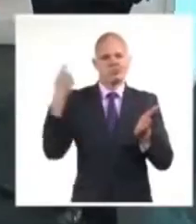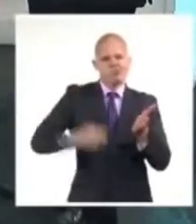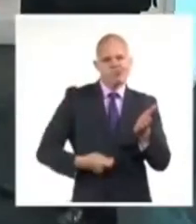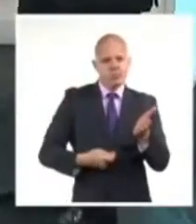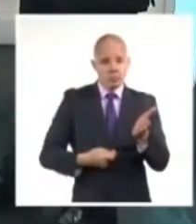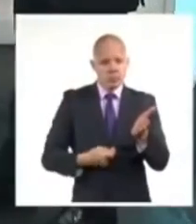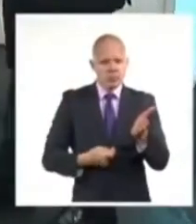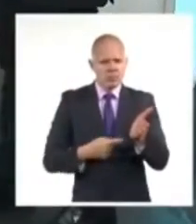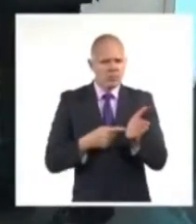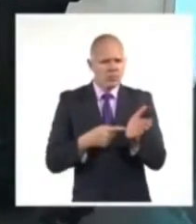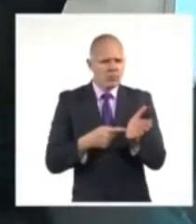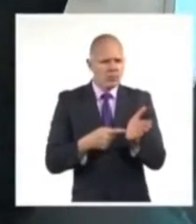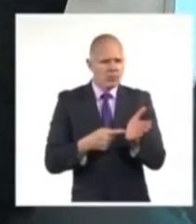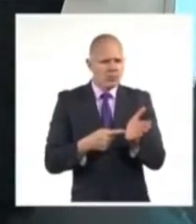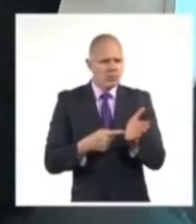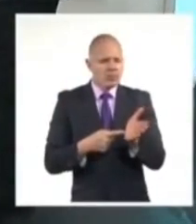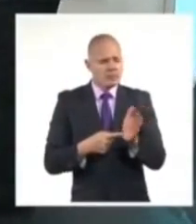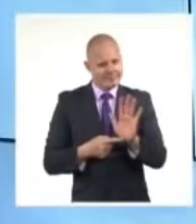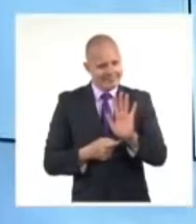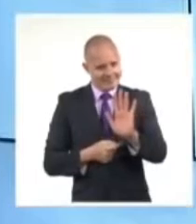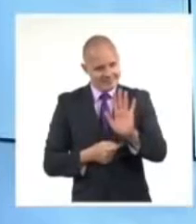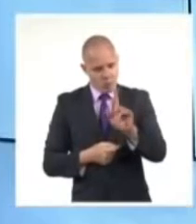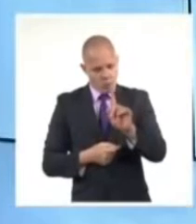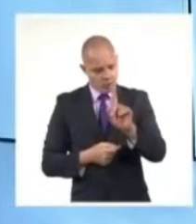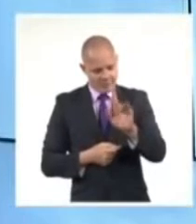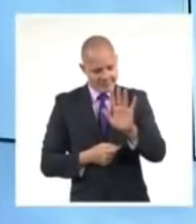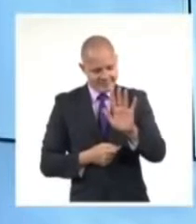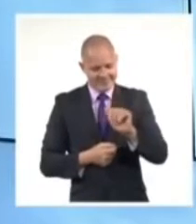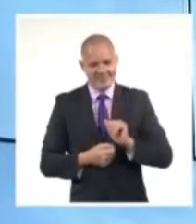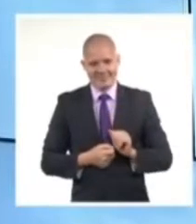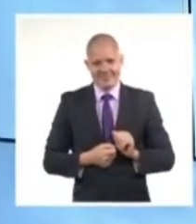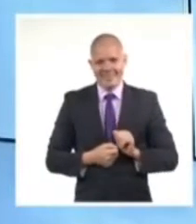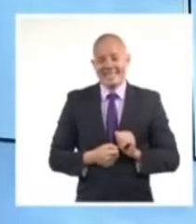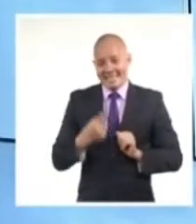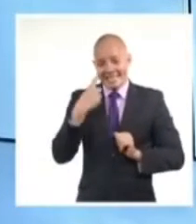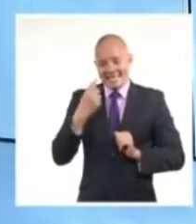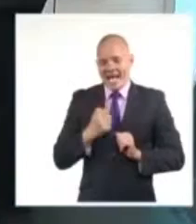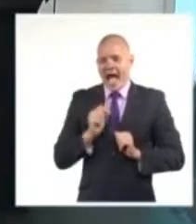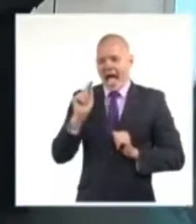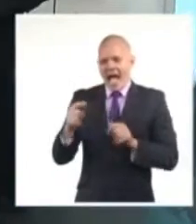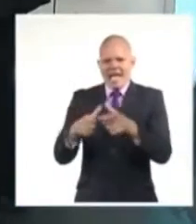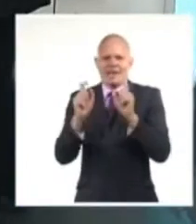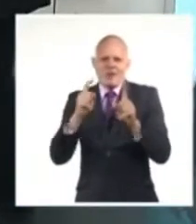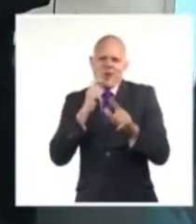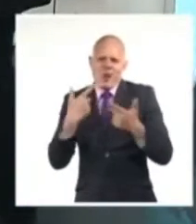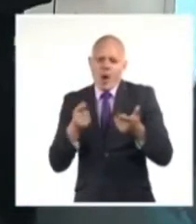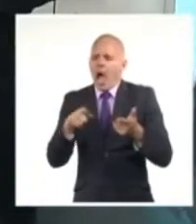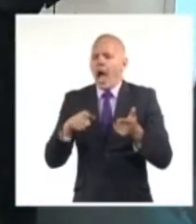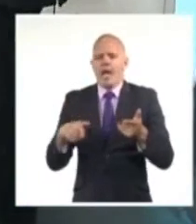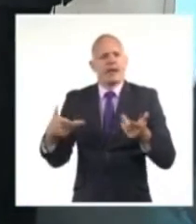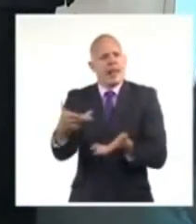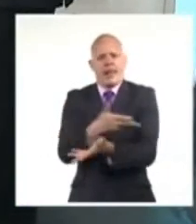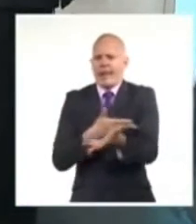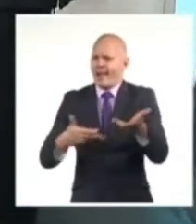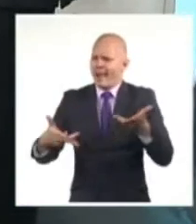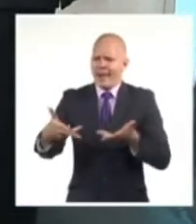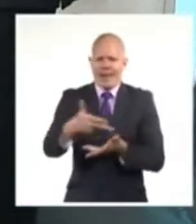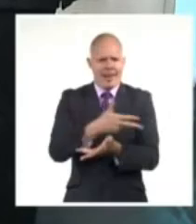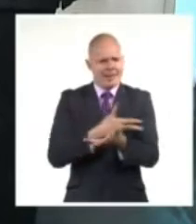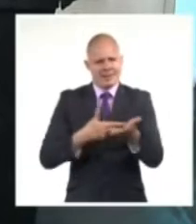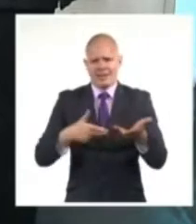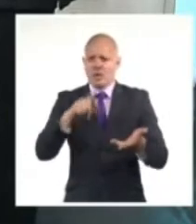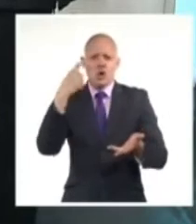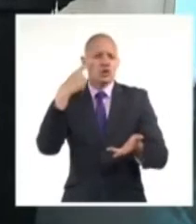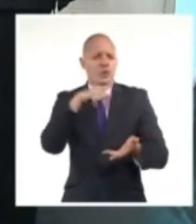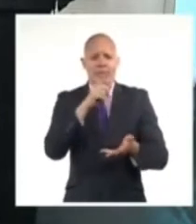científico? Son espacios de debate muy democráticos. No son cómodos, entonces. No son cómodos, son de mucha participación